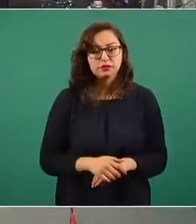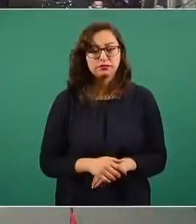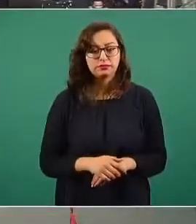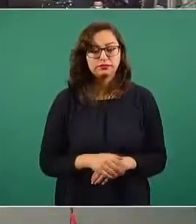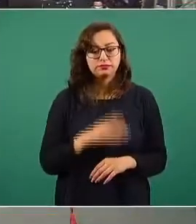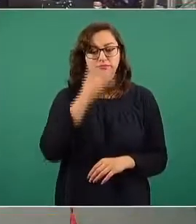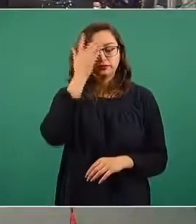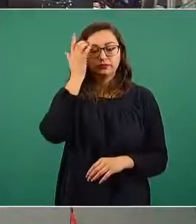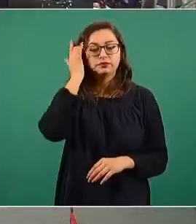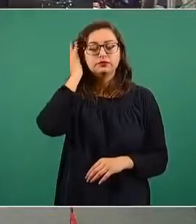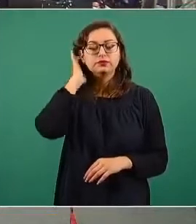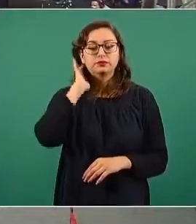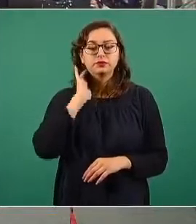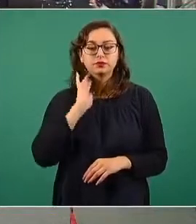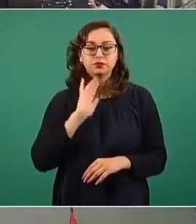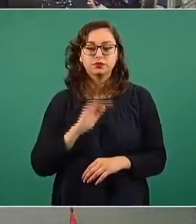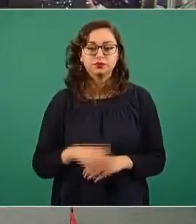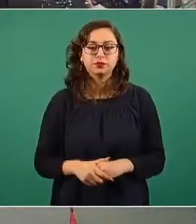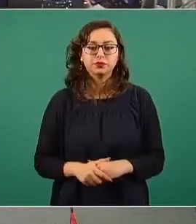De este lado, a ver tú.